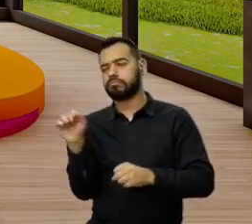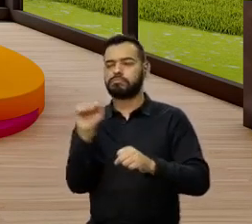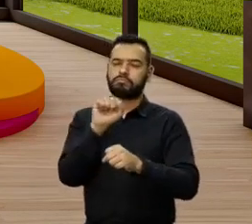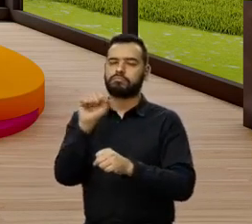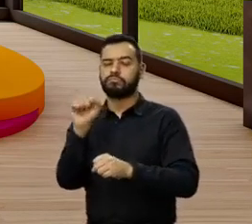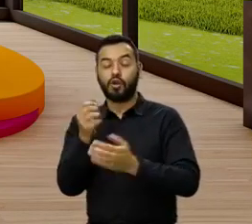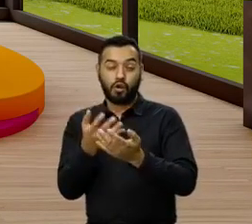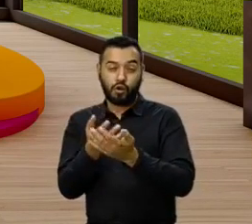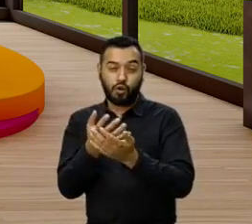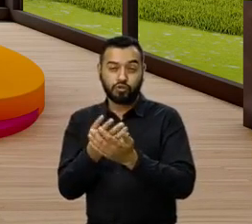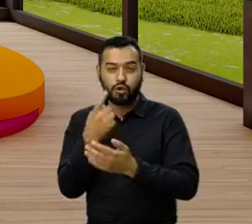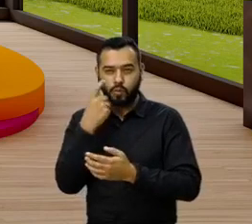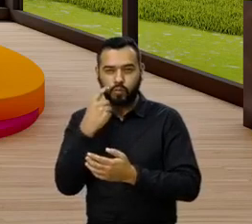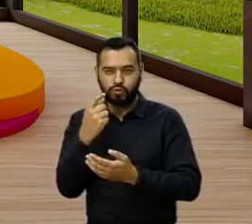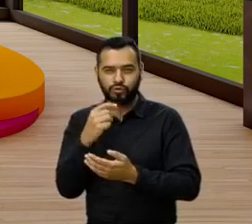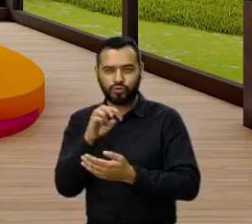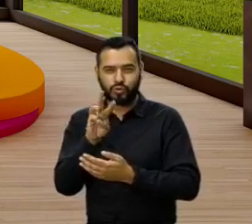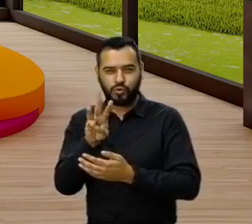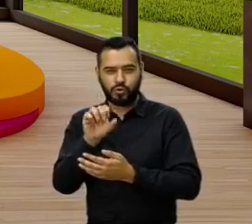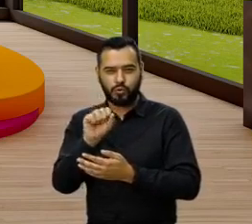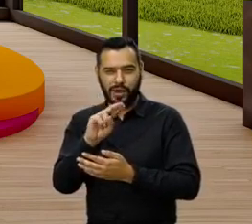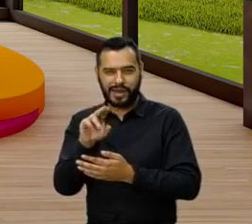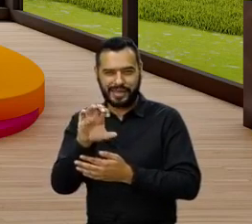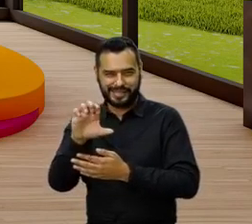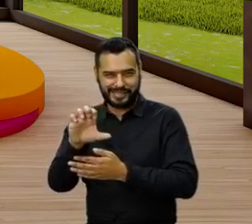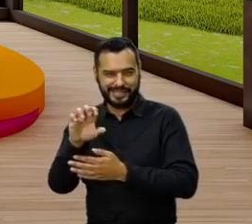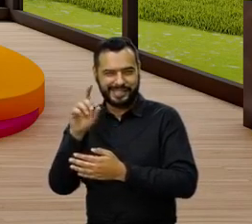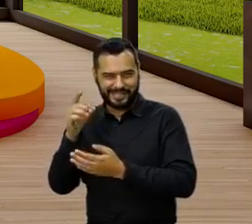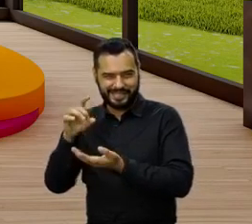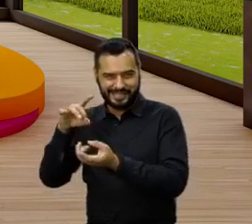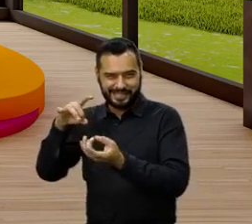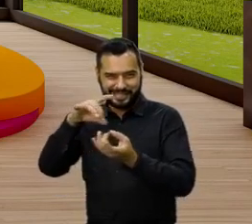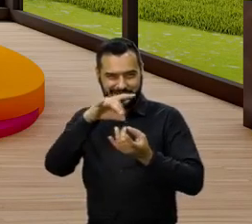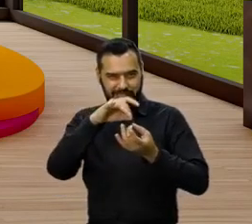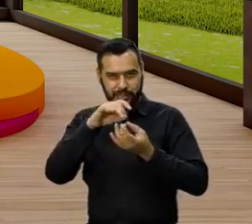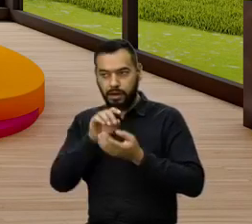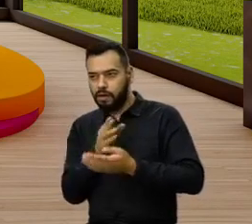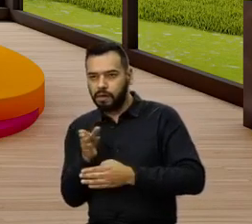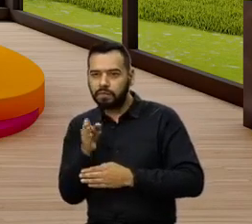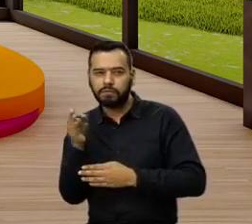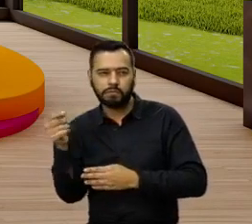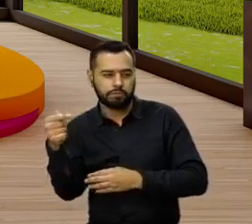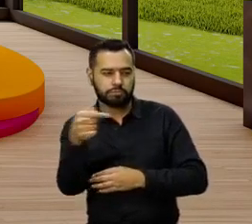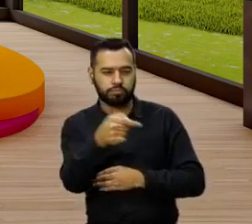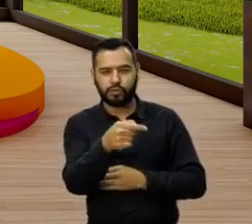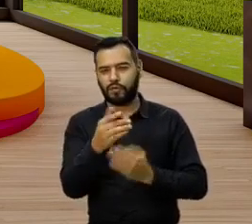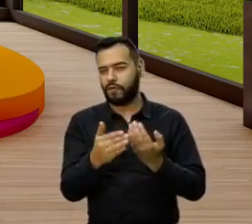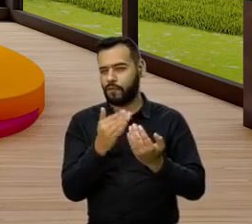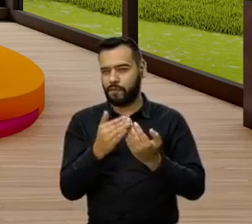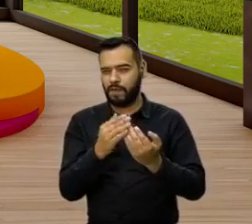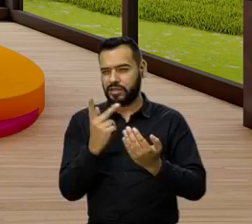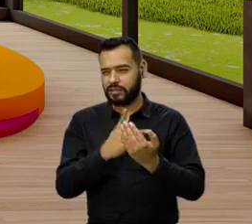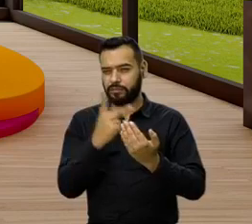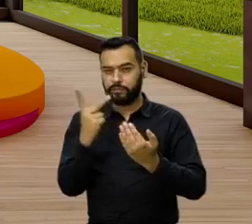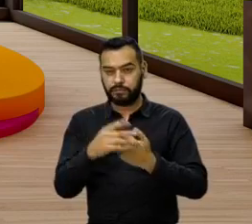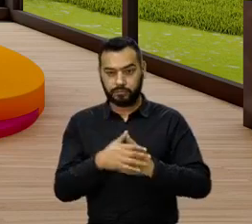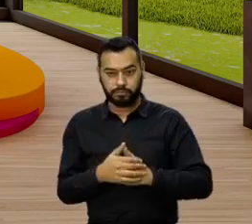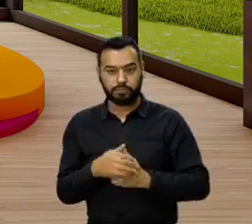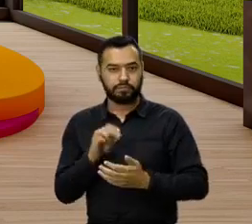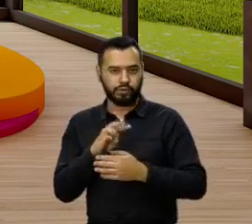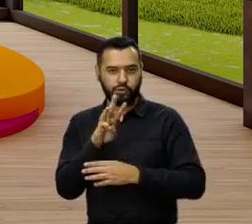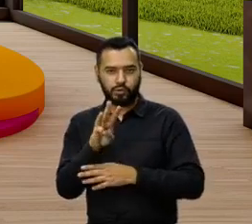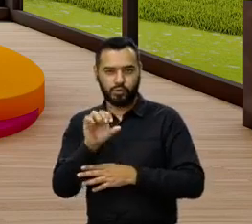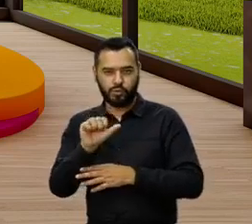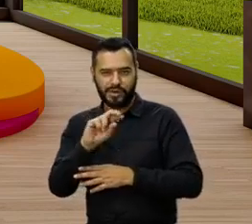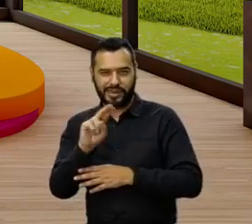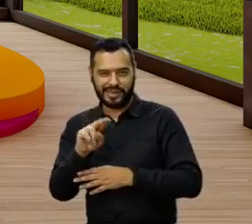recomendaciones que nos busquen weiss como proyecto cedro monte y van a llegar muy muy fácil como tal el proyecto supe lo que tú dices el